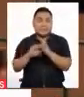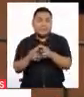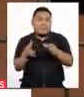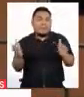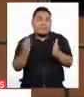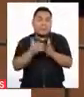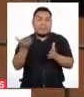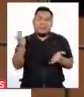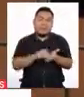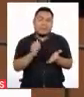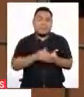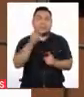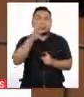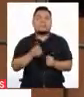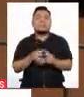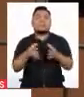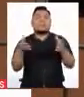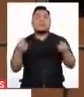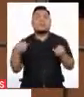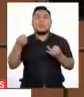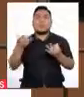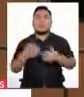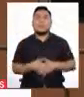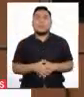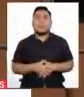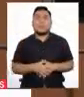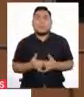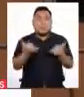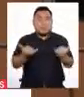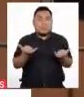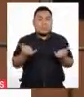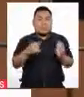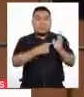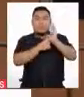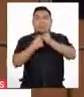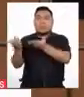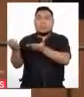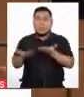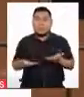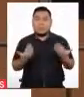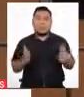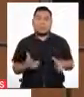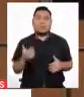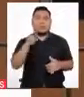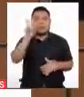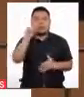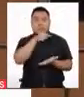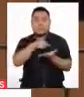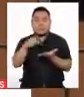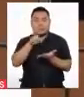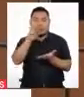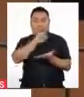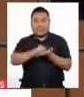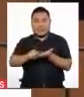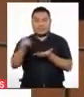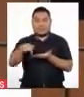nacional. ¿Cuánto se ha venido aumentando en los últimos días? Justo el reporte de hoy día, tenemos acumulados en estos dos meses, en el